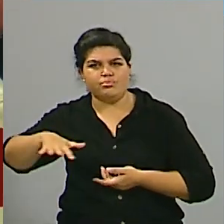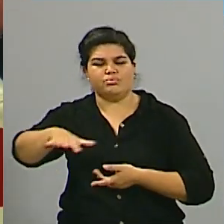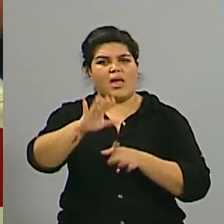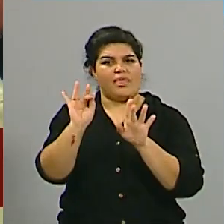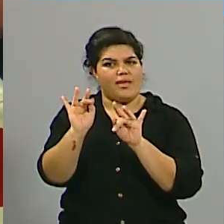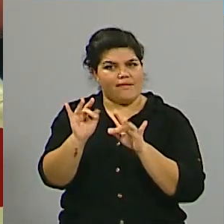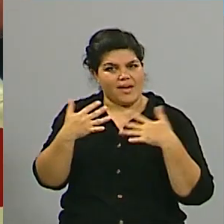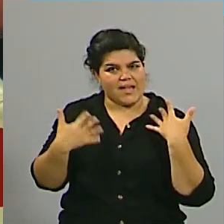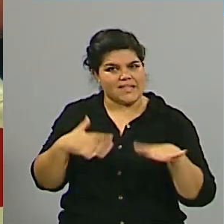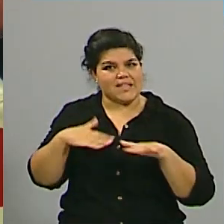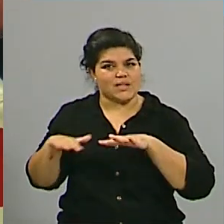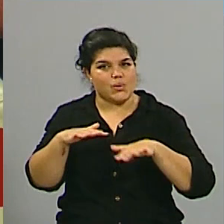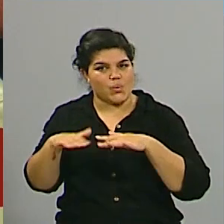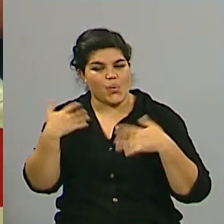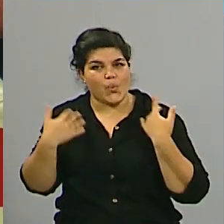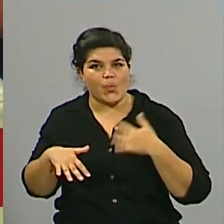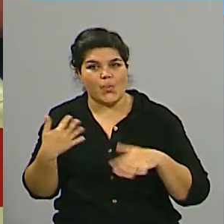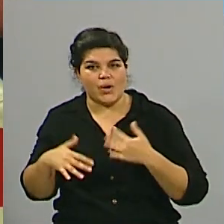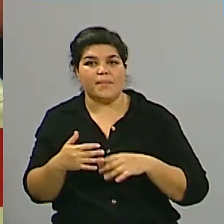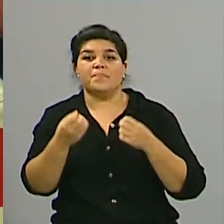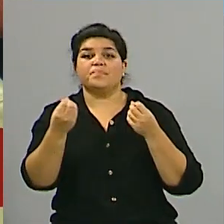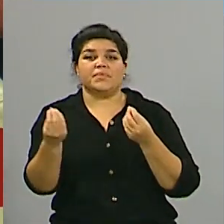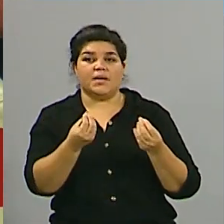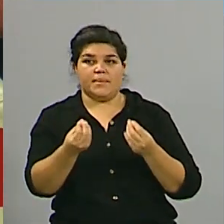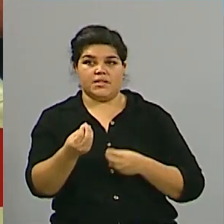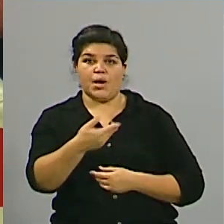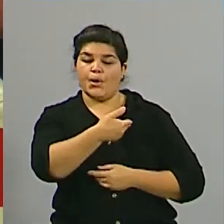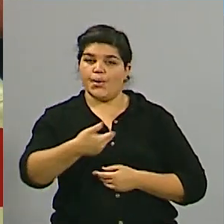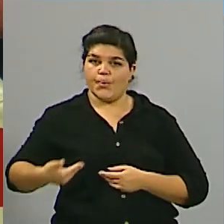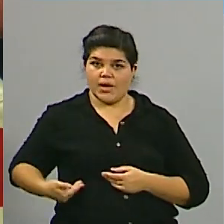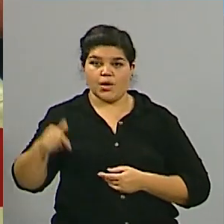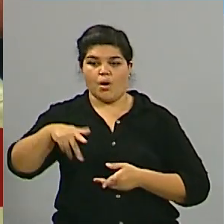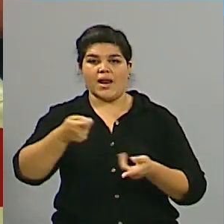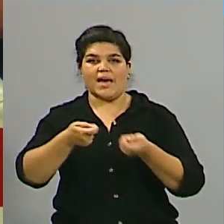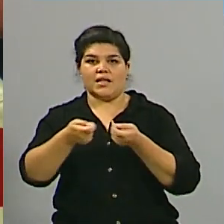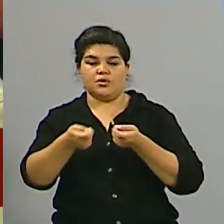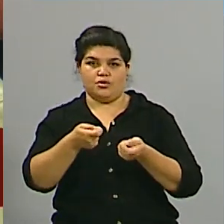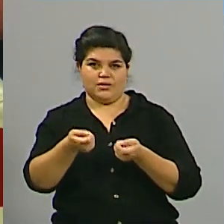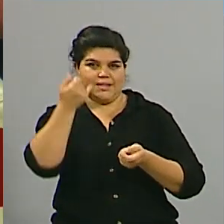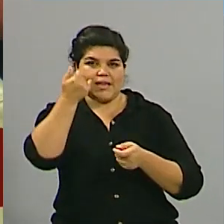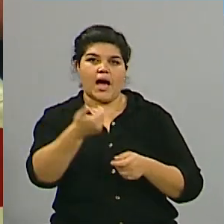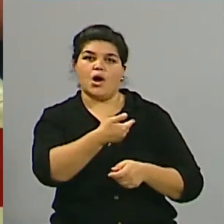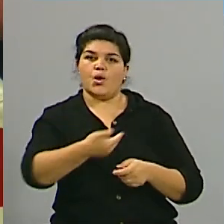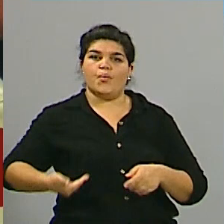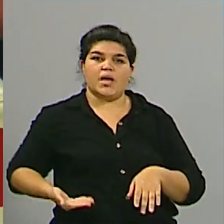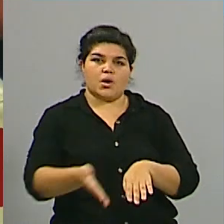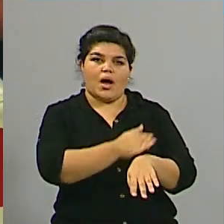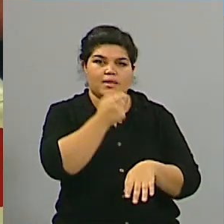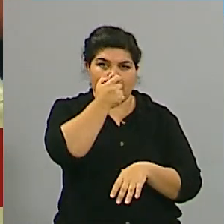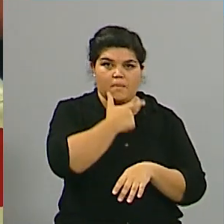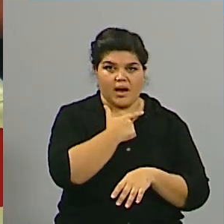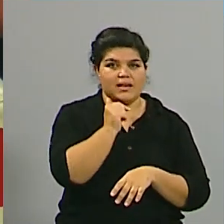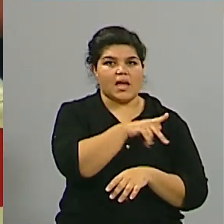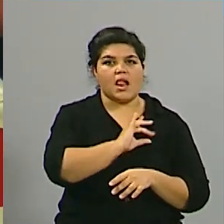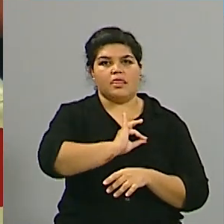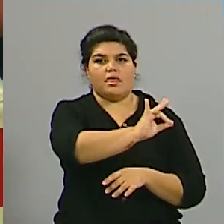Primero que este gobierno y esta gestión actual se encontró con una deuda tomada por el gobierno anterior para financiar